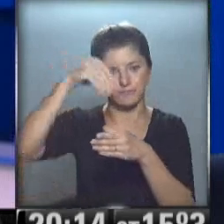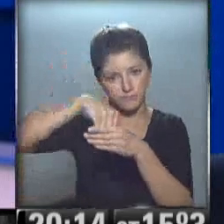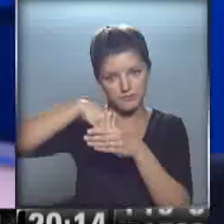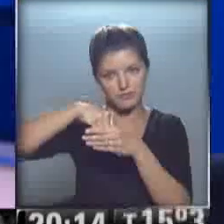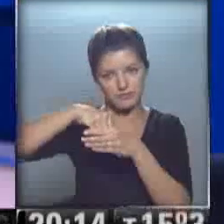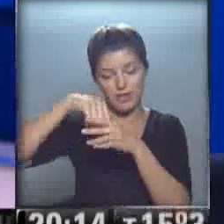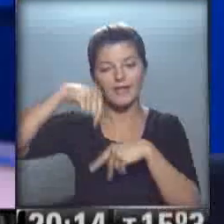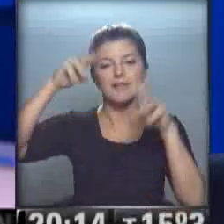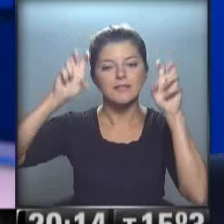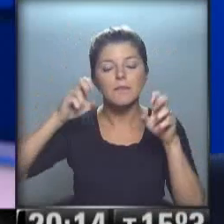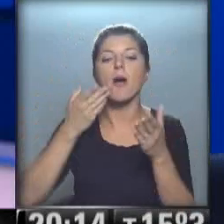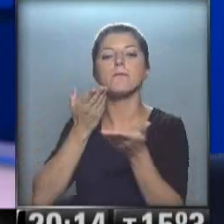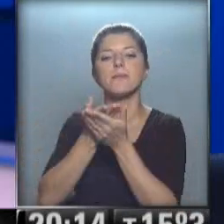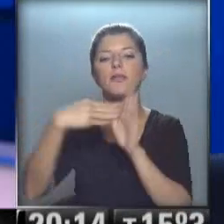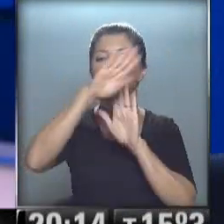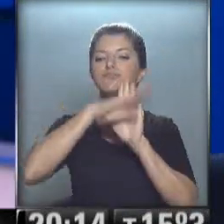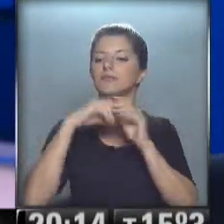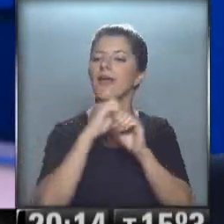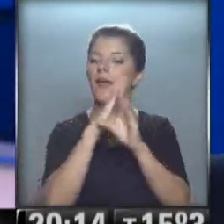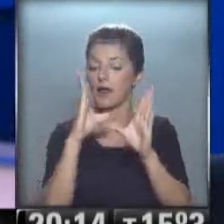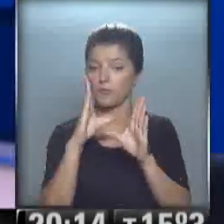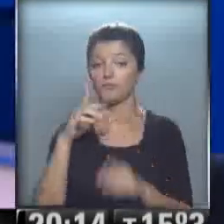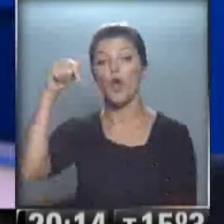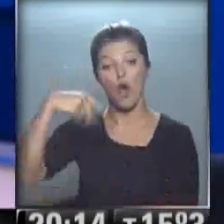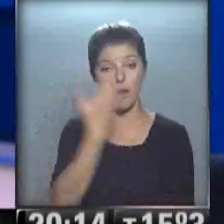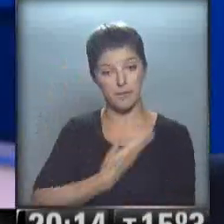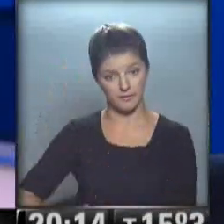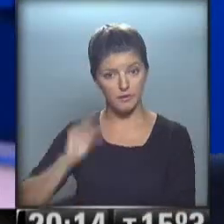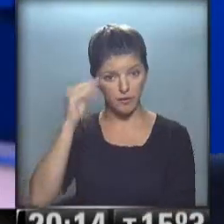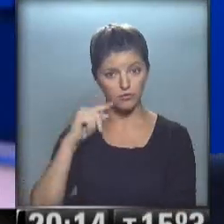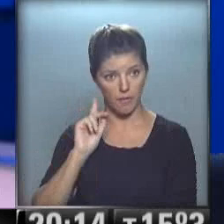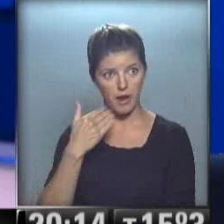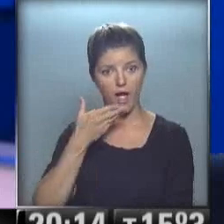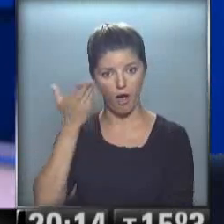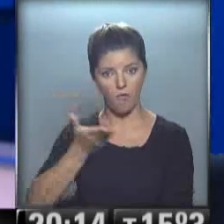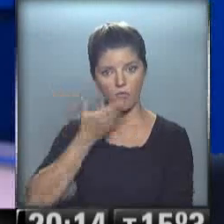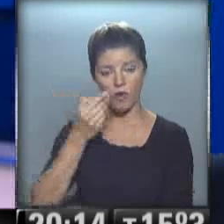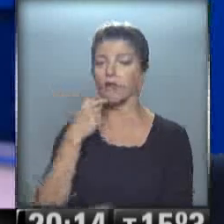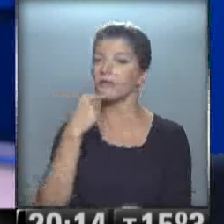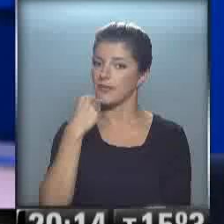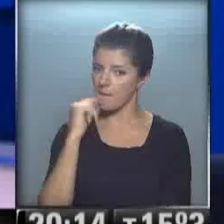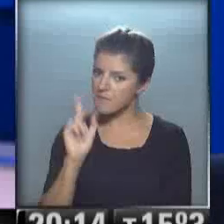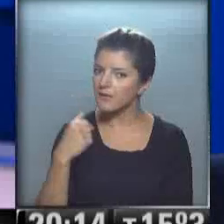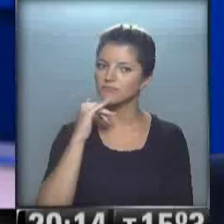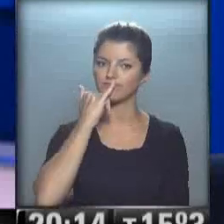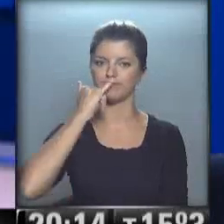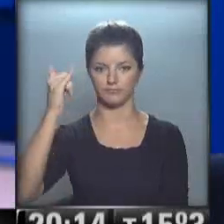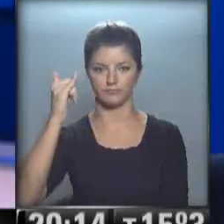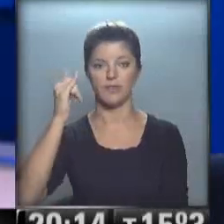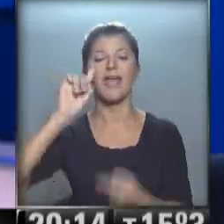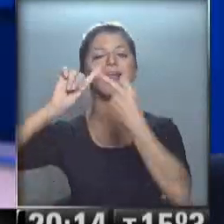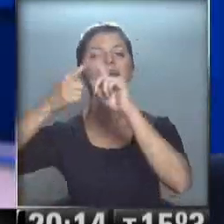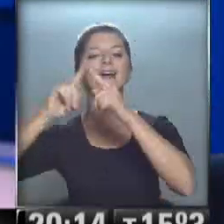chilena, pidiendo reglas claras. Salió la presidenta Bachelet a responderle al embajador, e incluso una llamada telefónica del